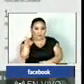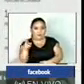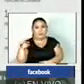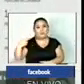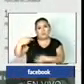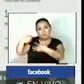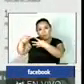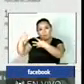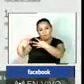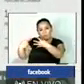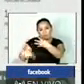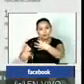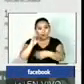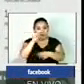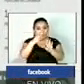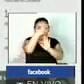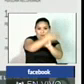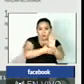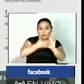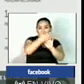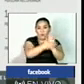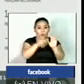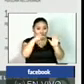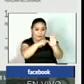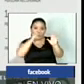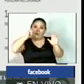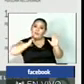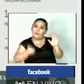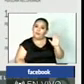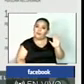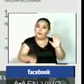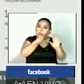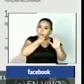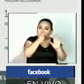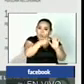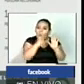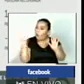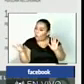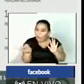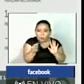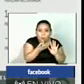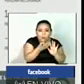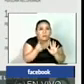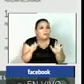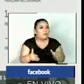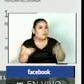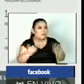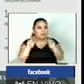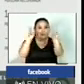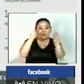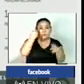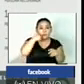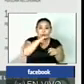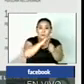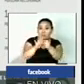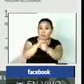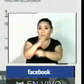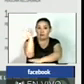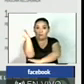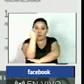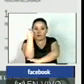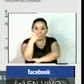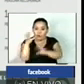los datos actualizados que maneja la página del gobierno donde se está contabilizando todo lo que está pasando en torno a la emergencia del COVID-19.